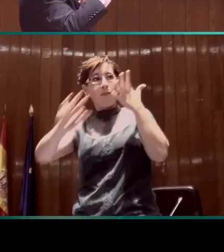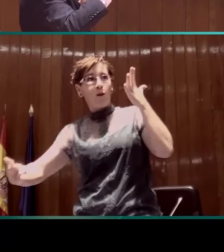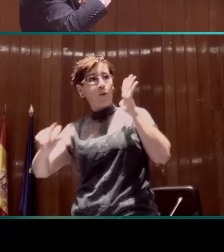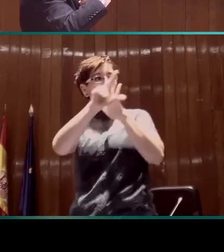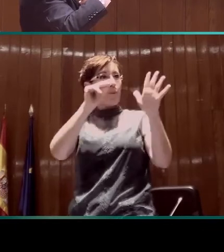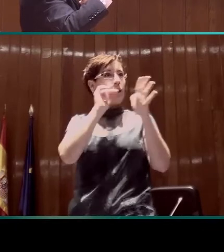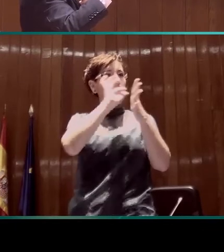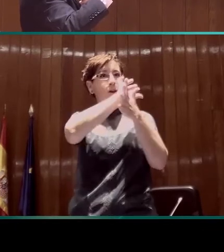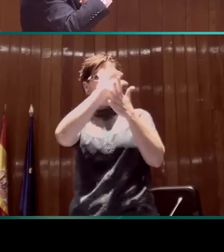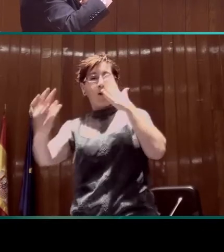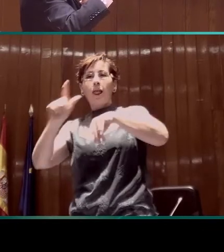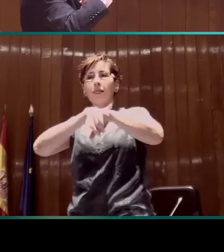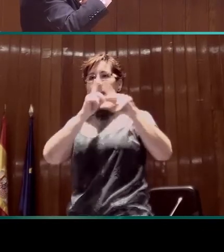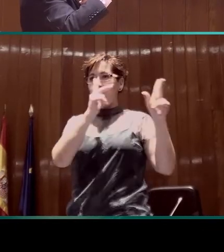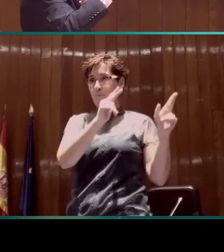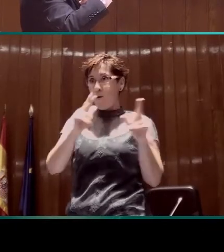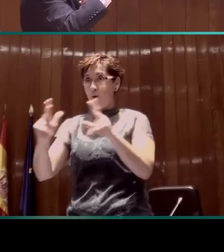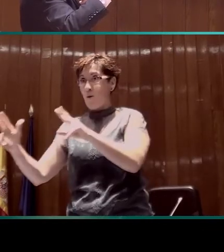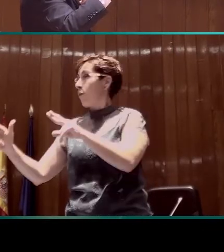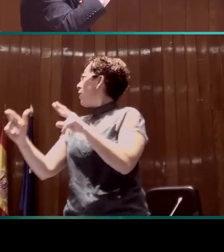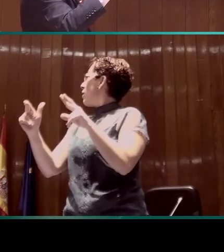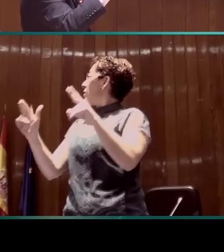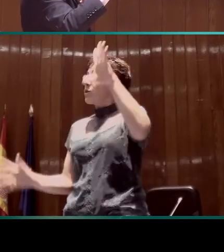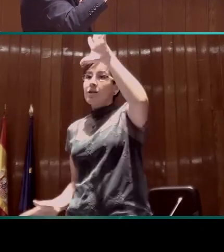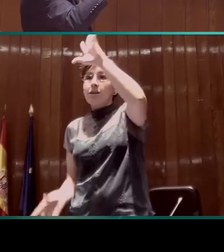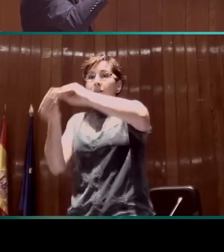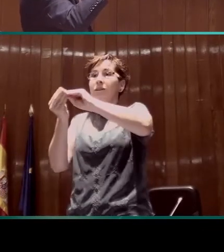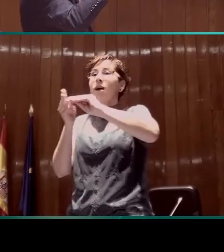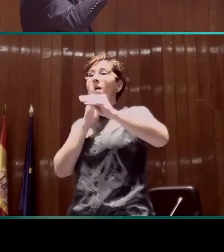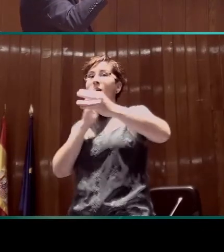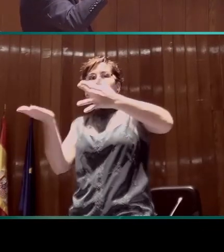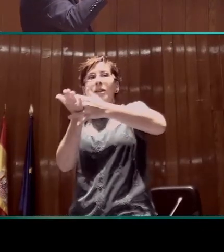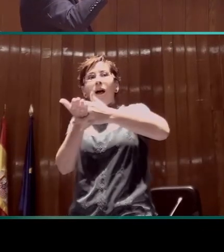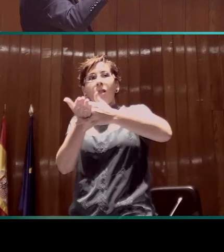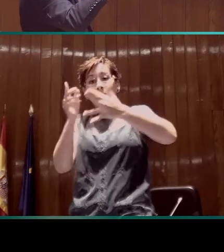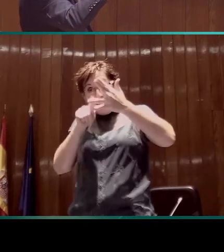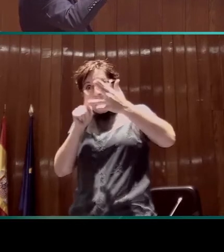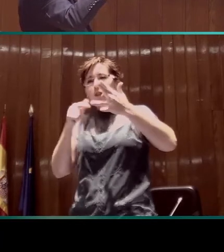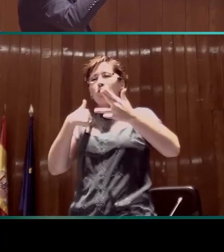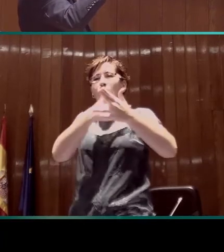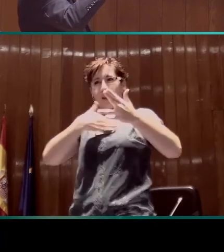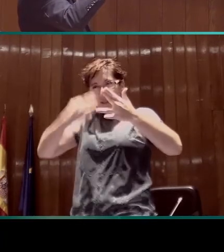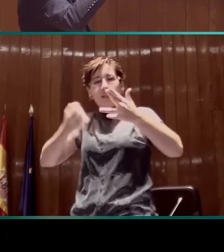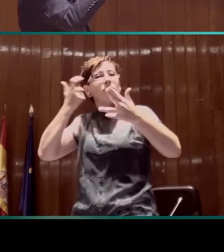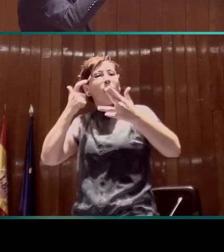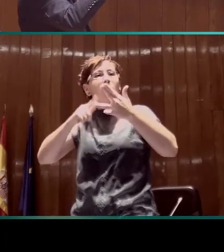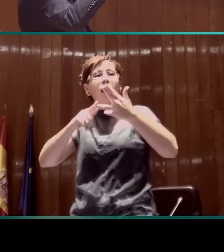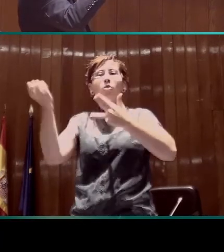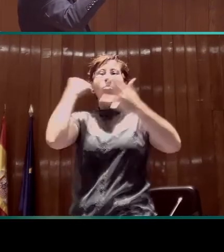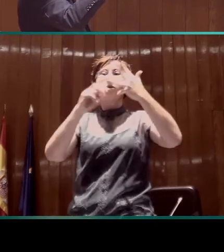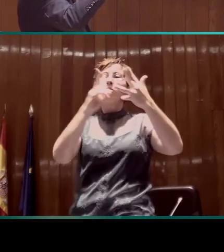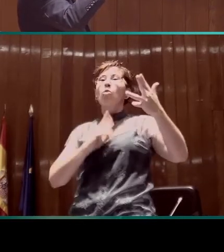100 milisegundos, otro vídeo, y lo que vamos a hacer es medir qué pasa en este vídeo cuando aquí hay una relación de